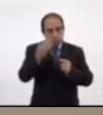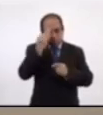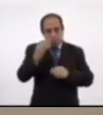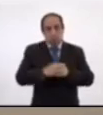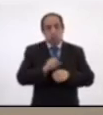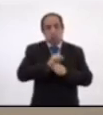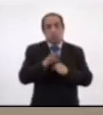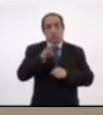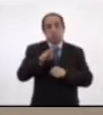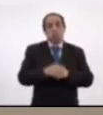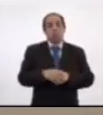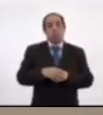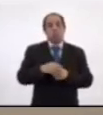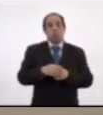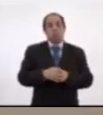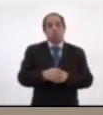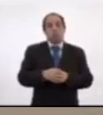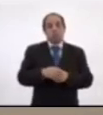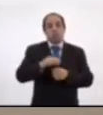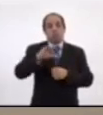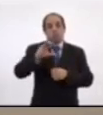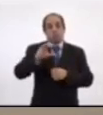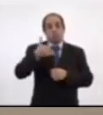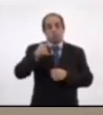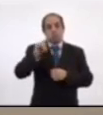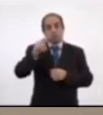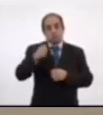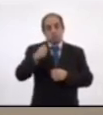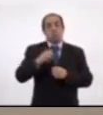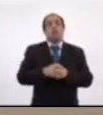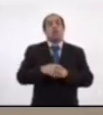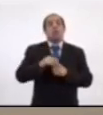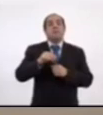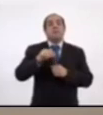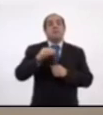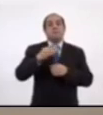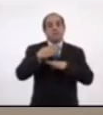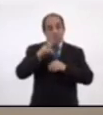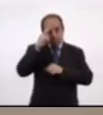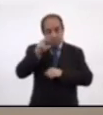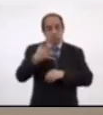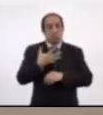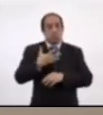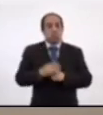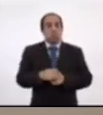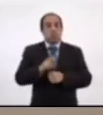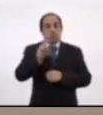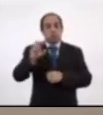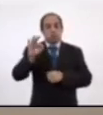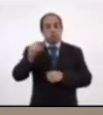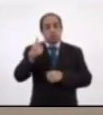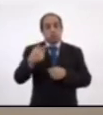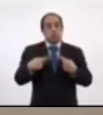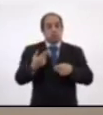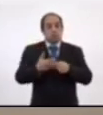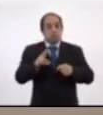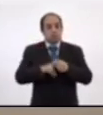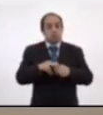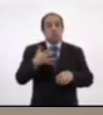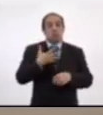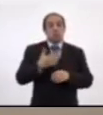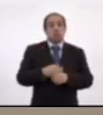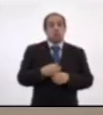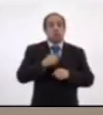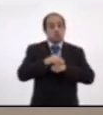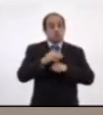COVID-19 del Citibanamex. En este momento se tienen 42 pacientes hospitalizados, es un récord en términos